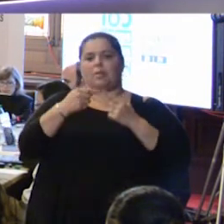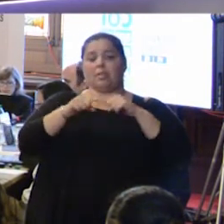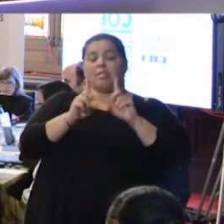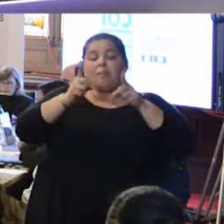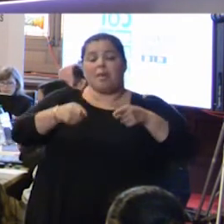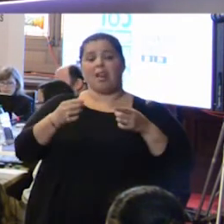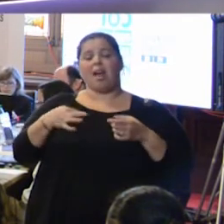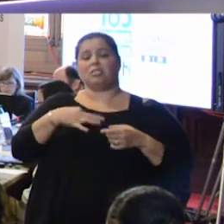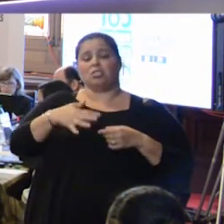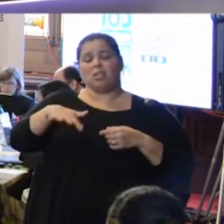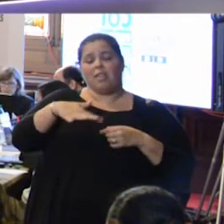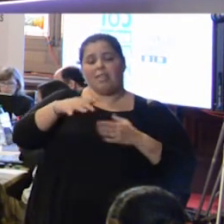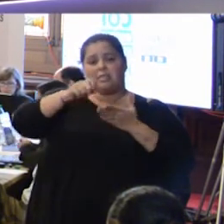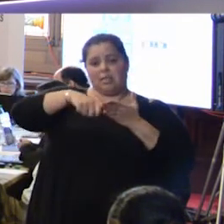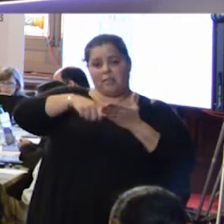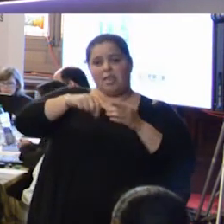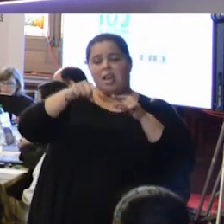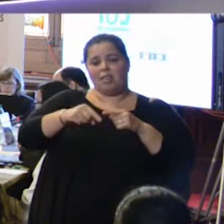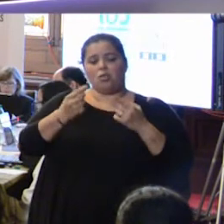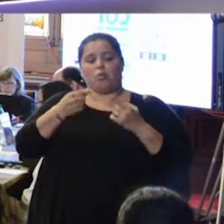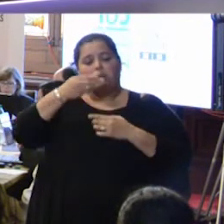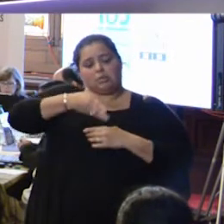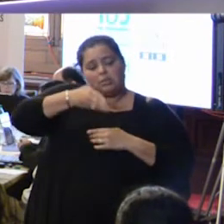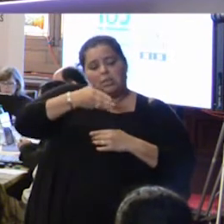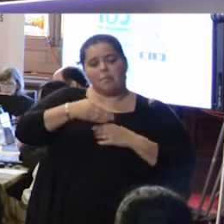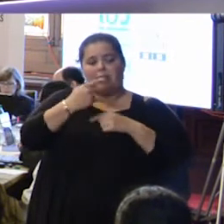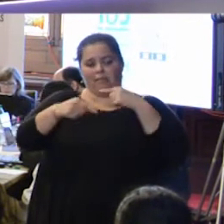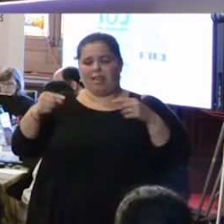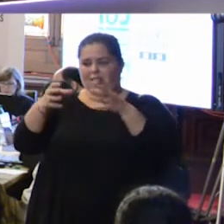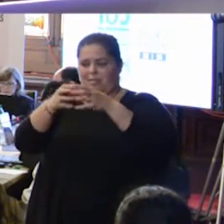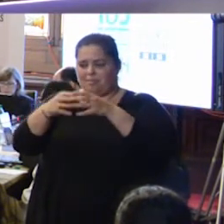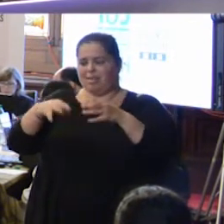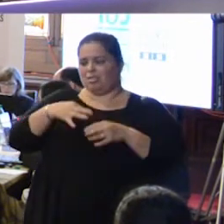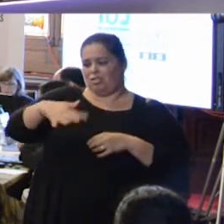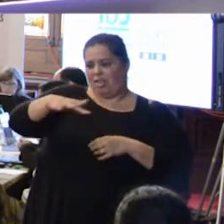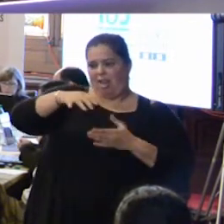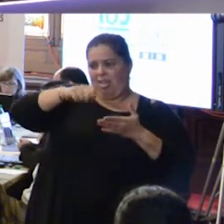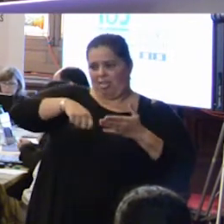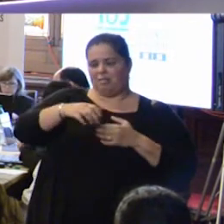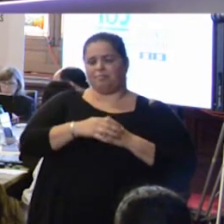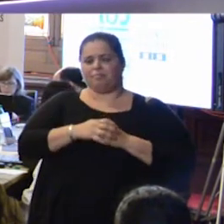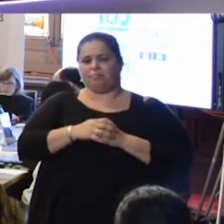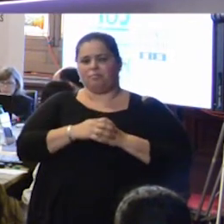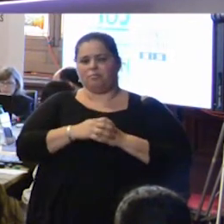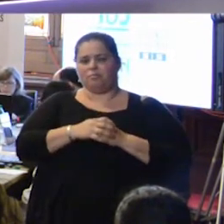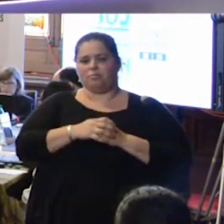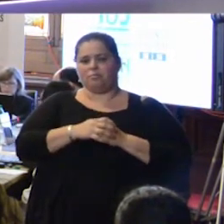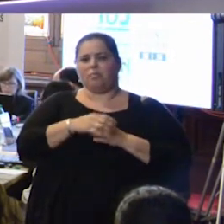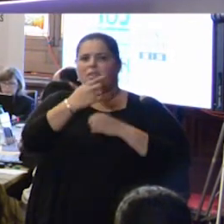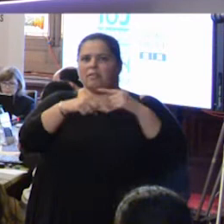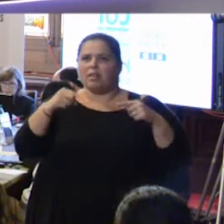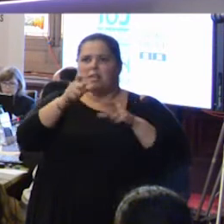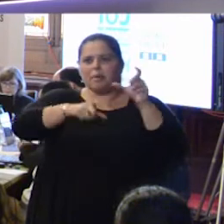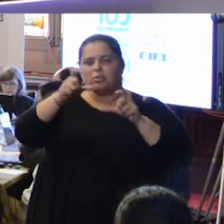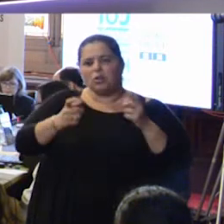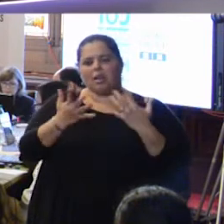a organizaciones gubernamentales locales y usuarios de los recursos hídricos dentro de las personas que conforman el comité, porque también